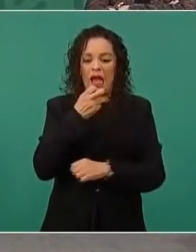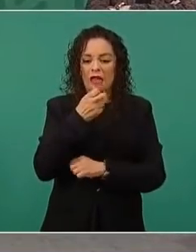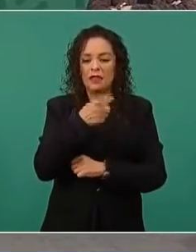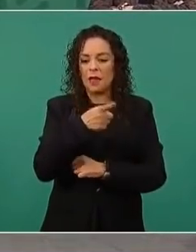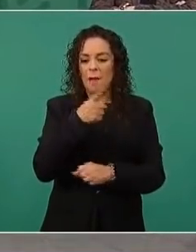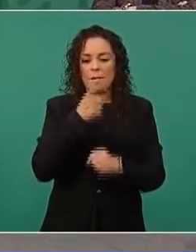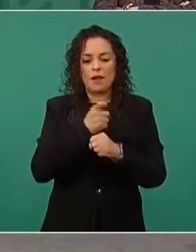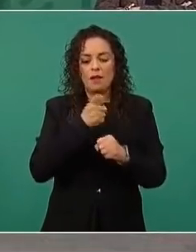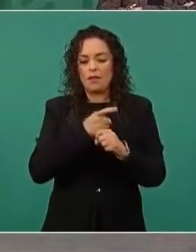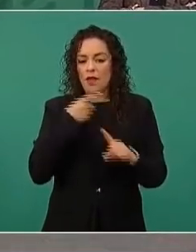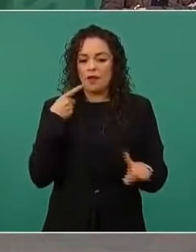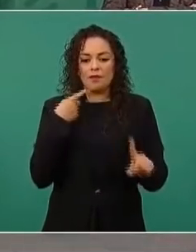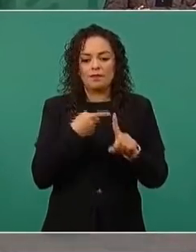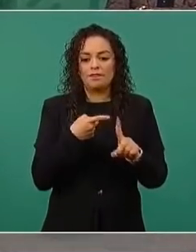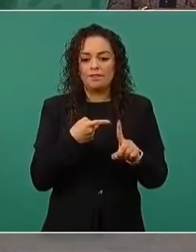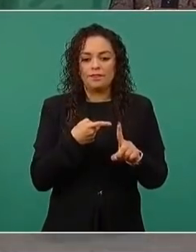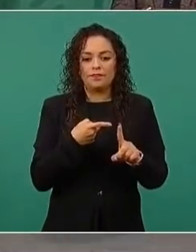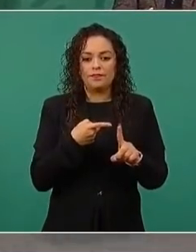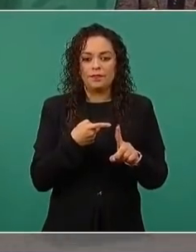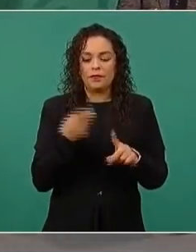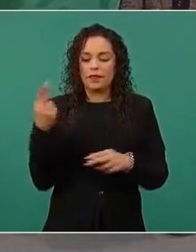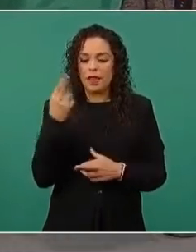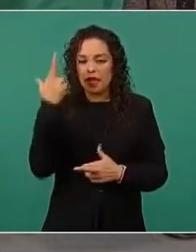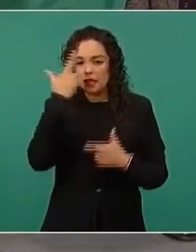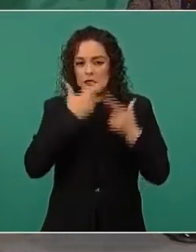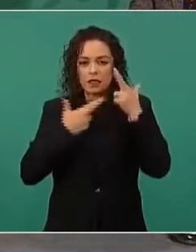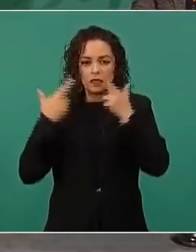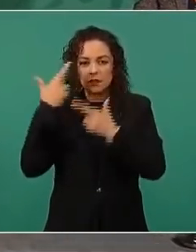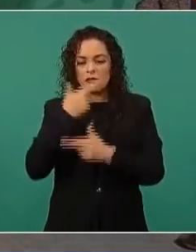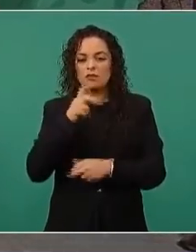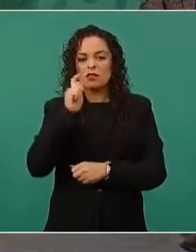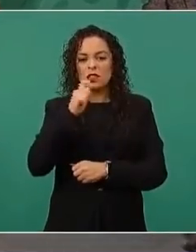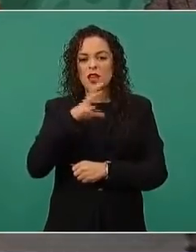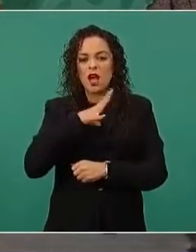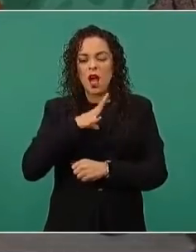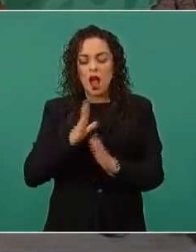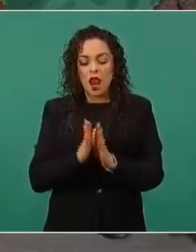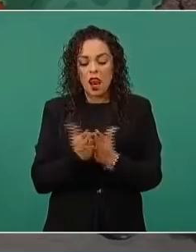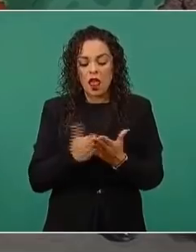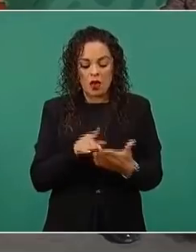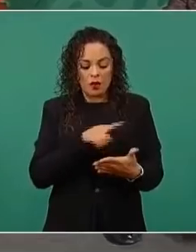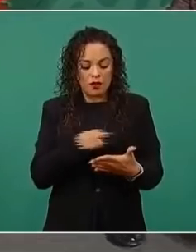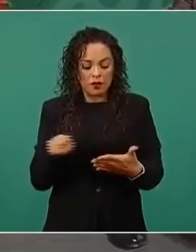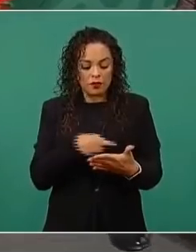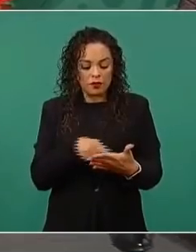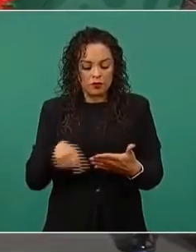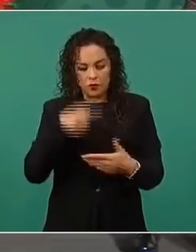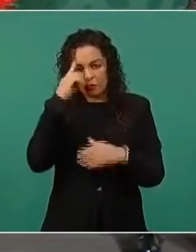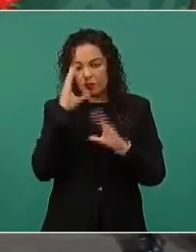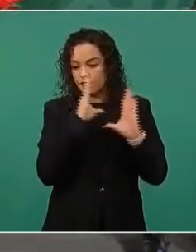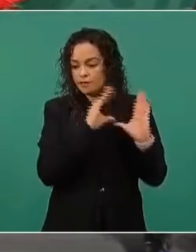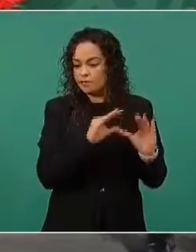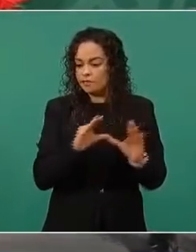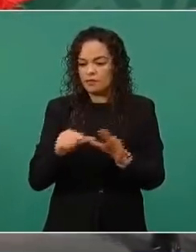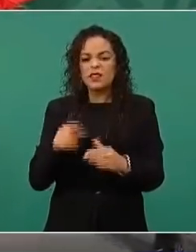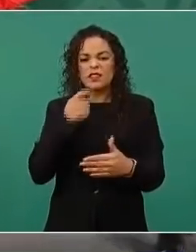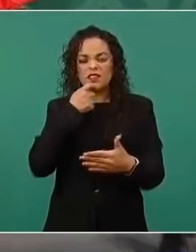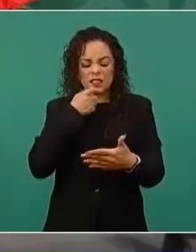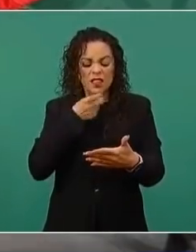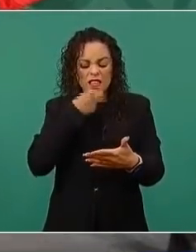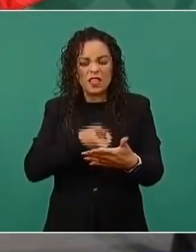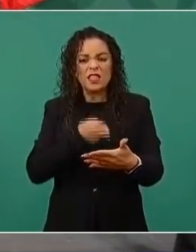que se revisen los libros para que